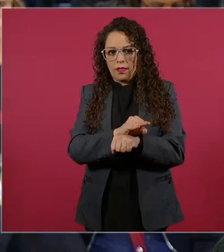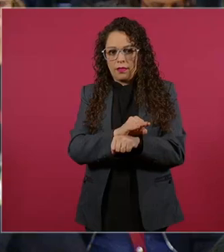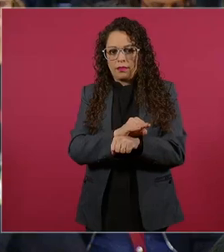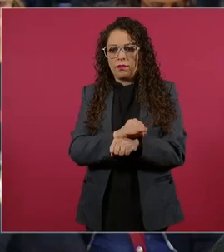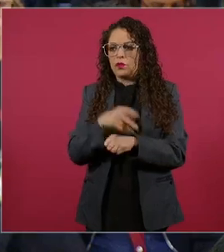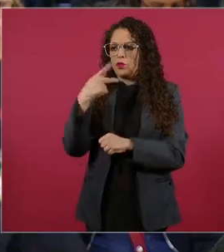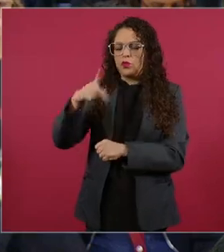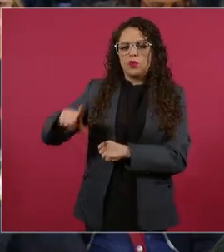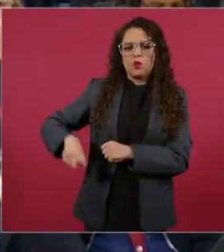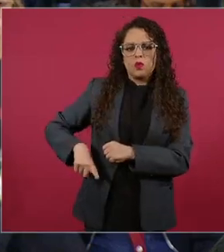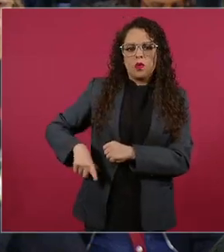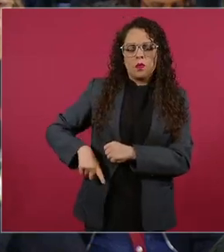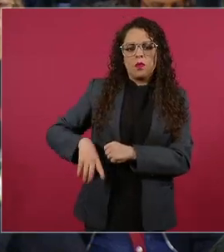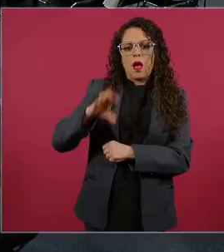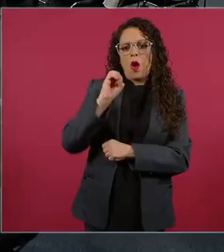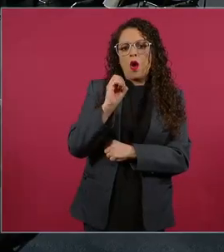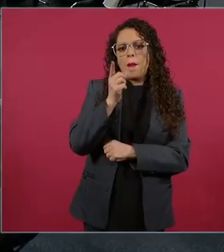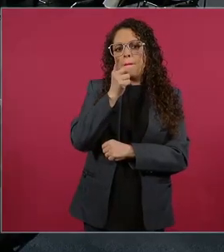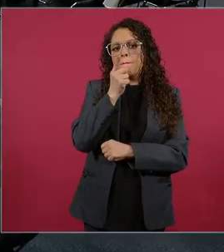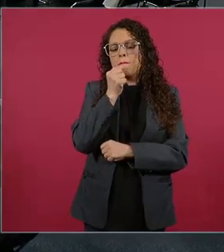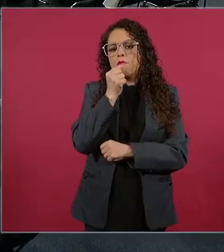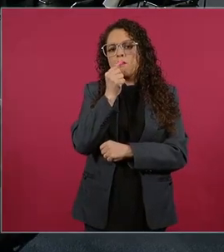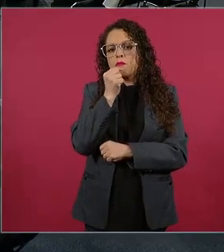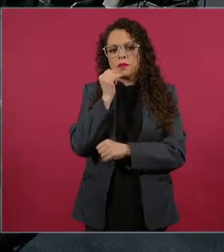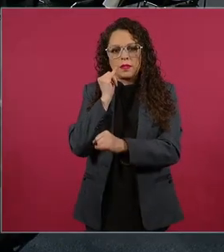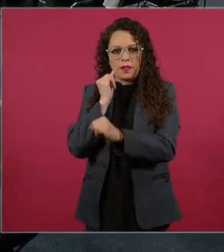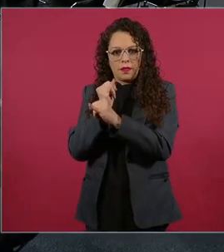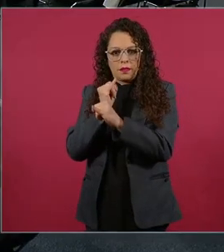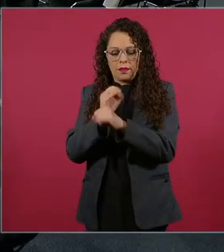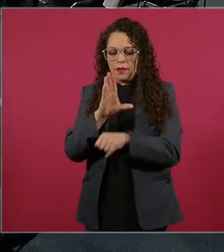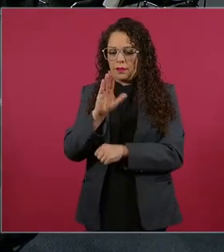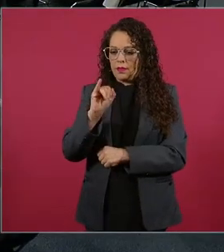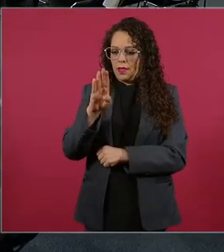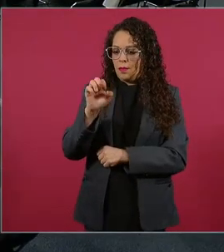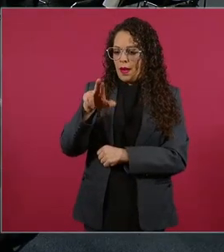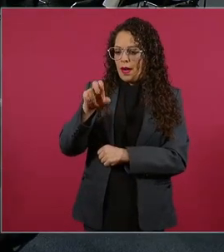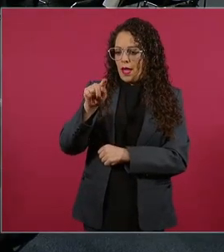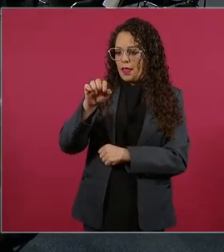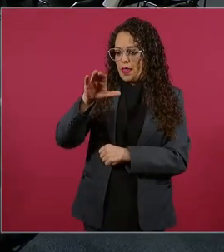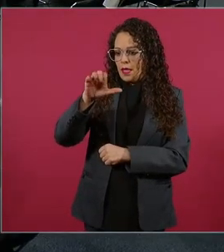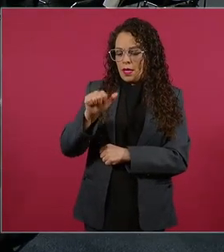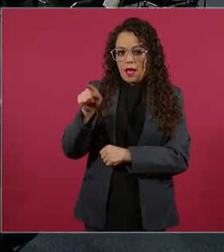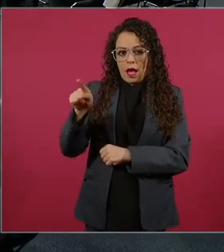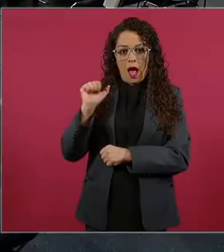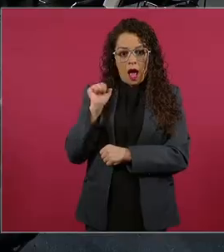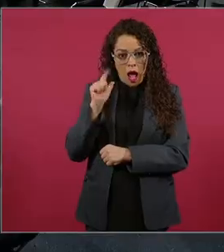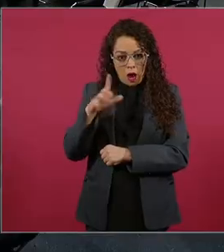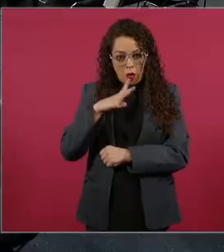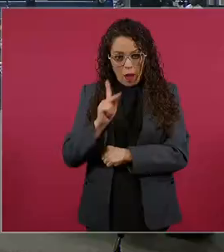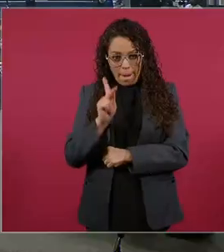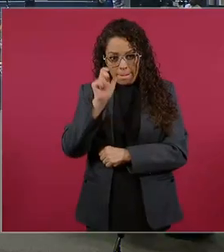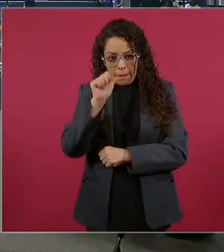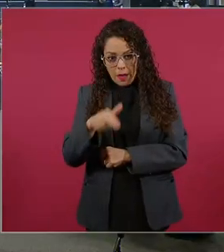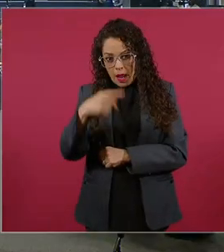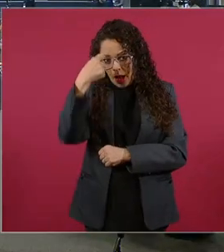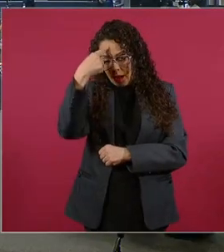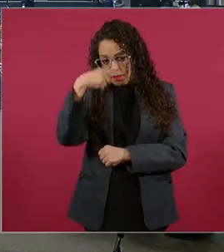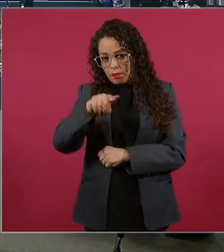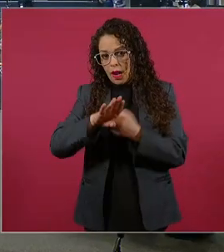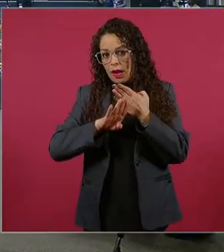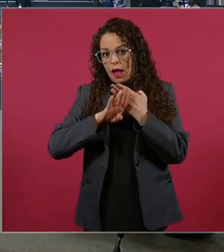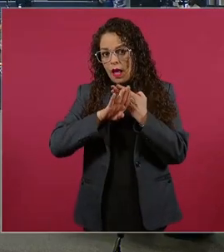gobierno, la policía cibernética, para contener el aumento de la ciberdelincuencia? Por